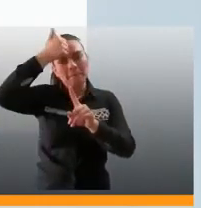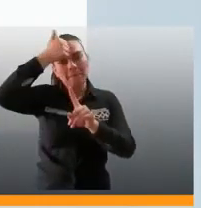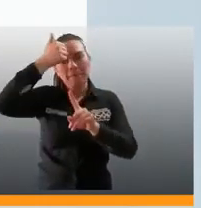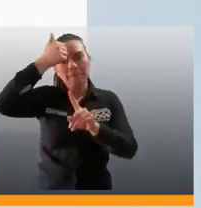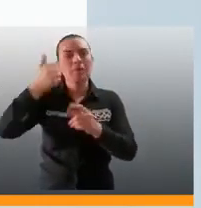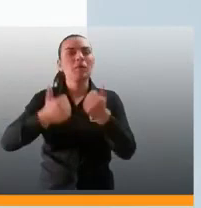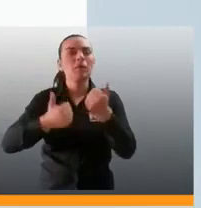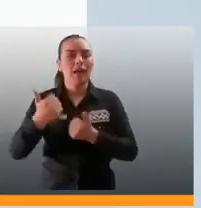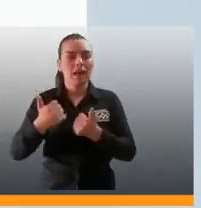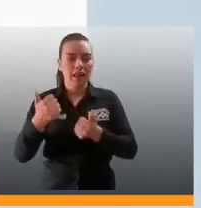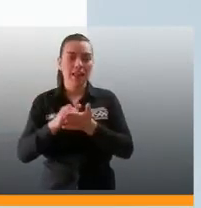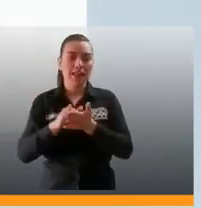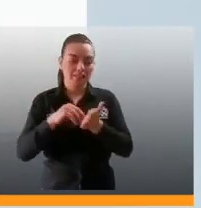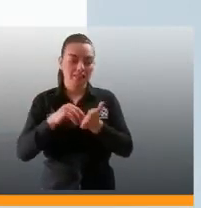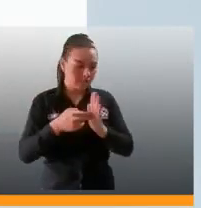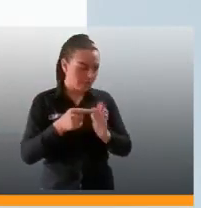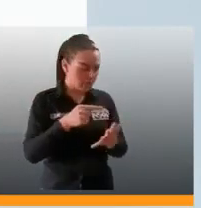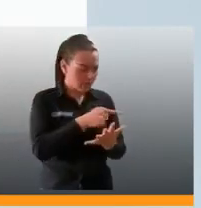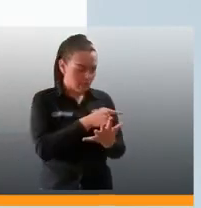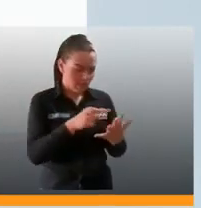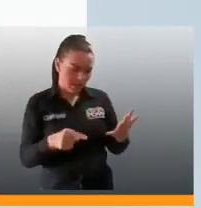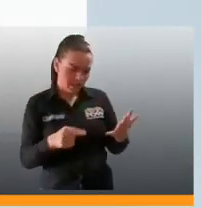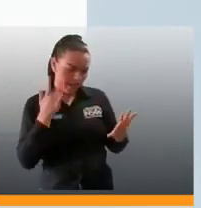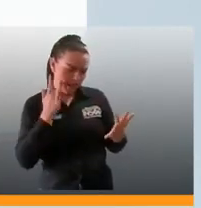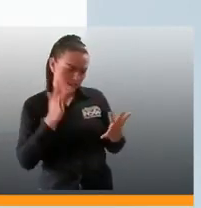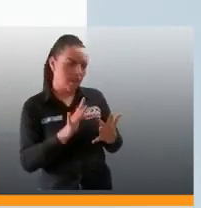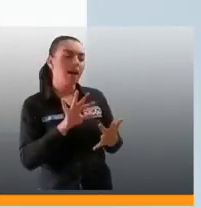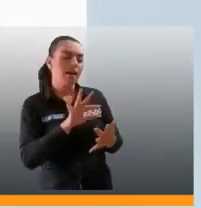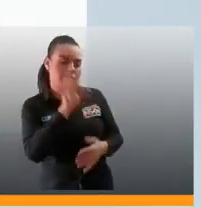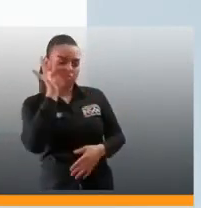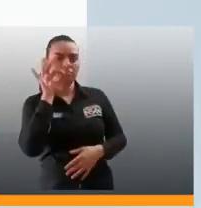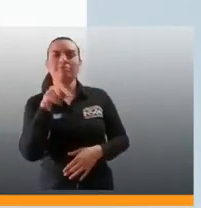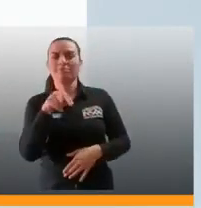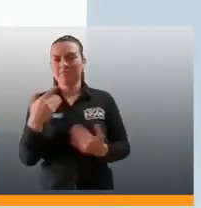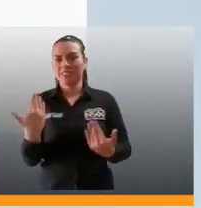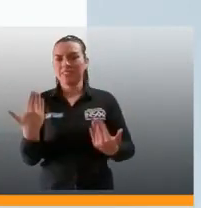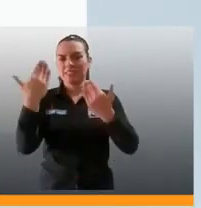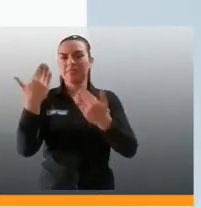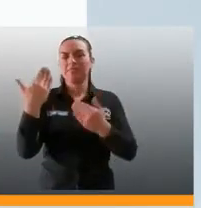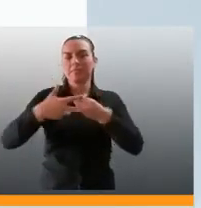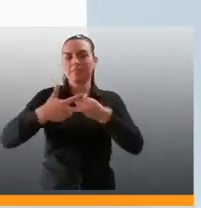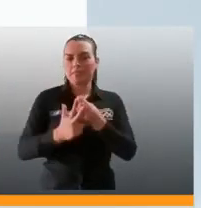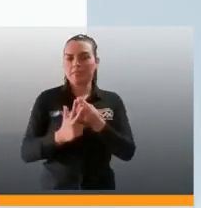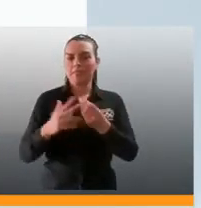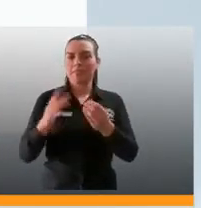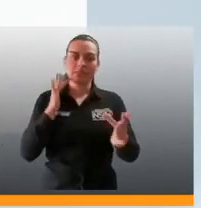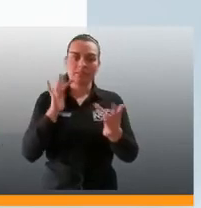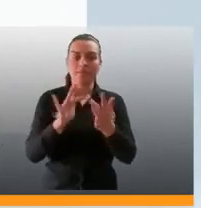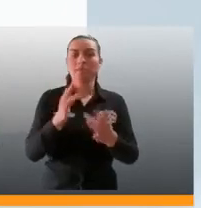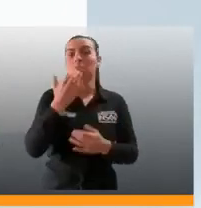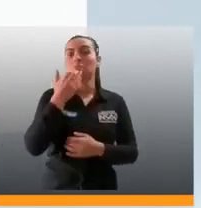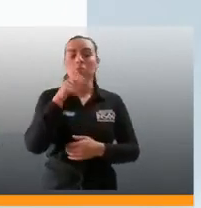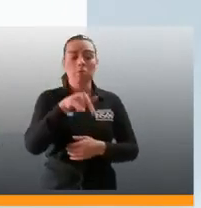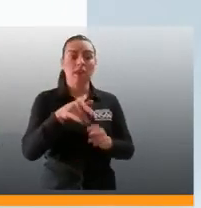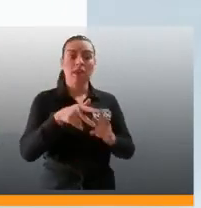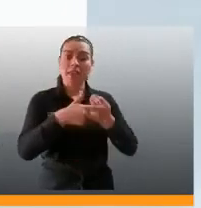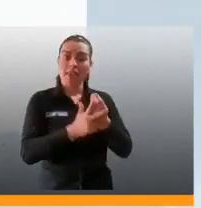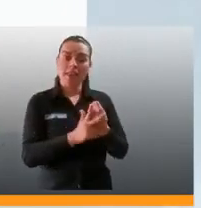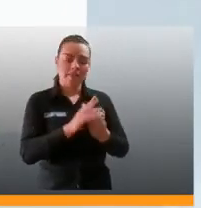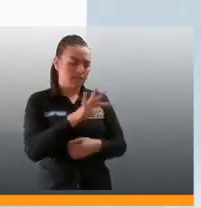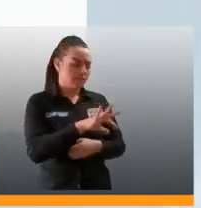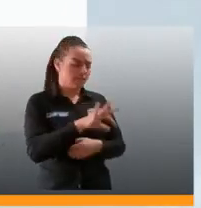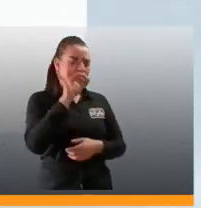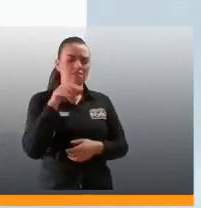herramienta que lo pueda, pues que me lo pueda favorecer. Siempre digo, si la herramienta, en vez de favorecer lo que yo quiero hacer, lo